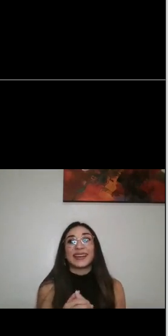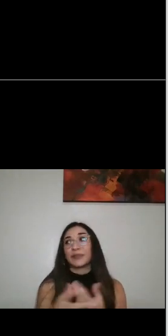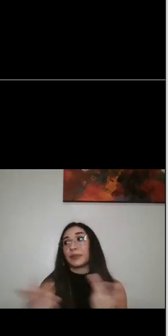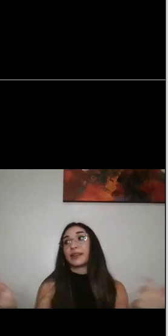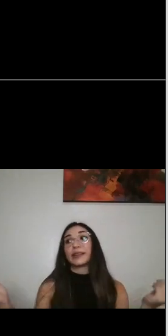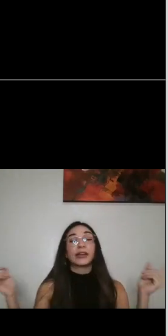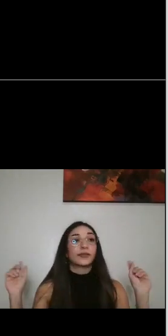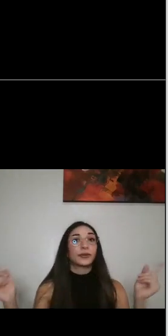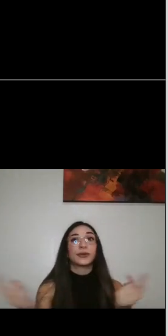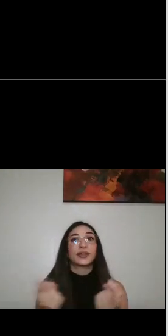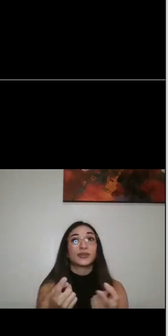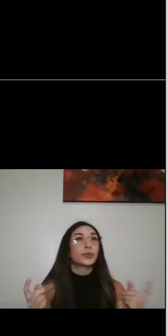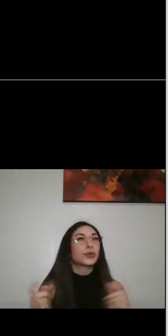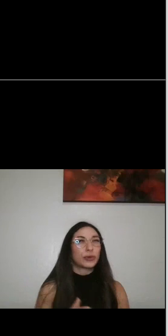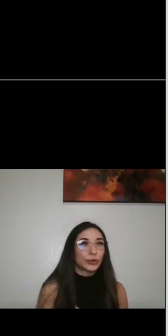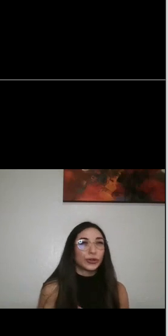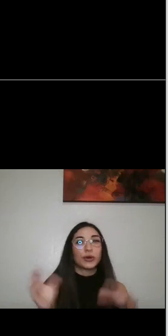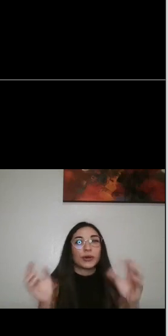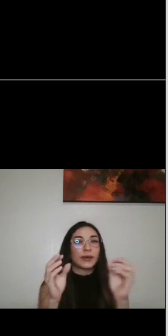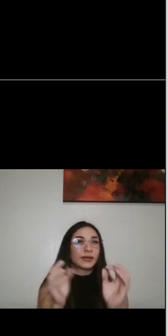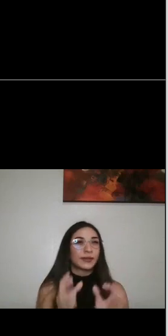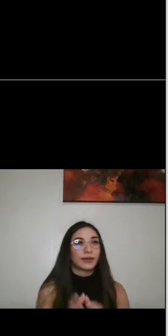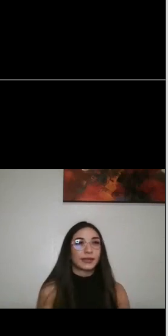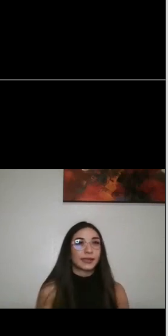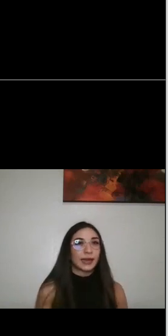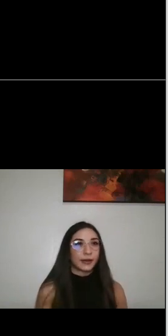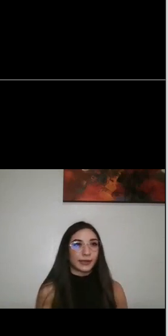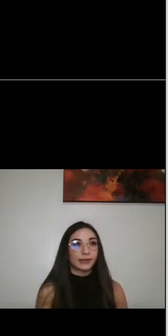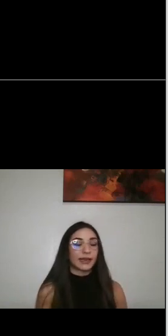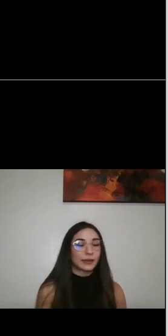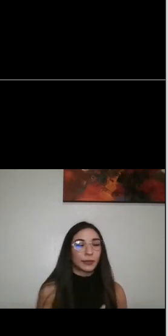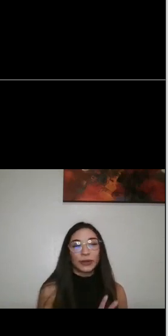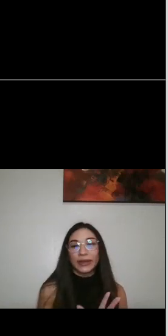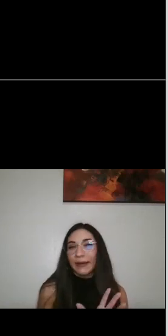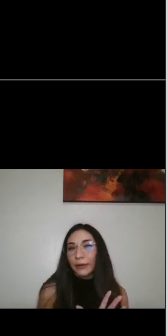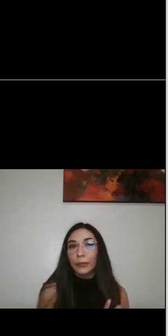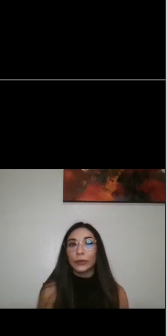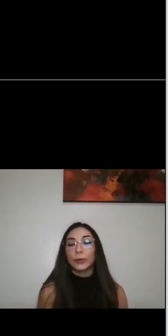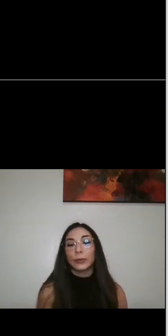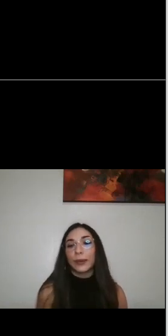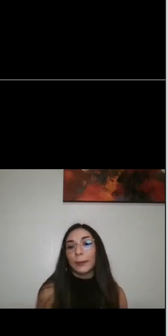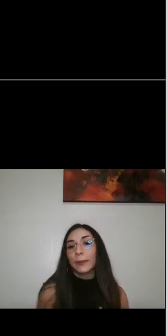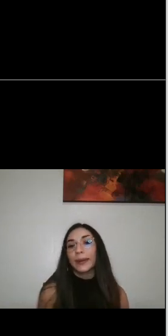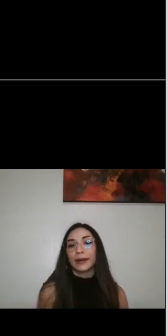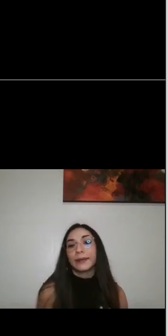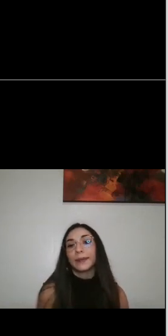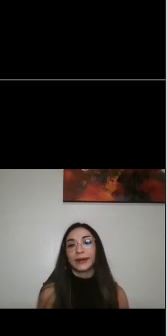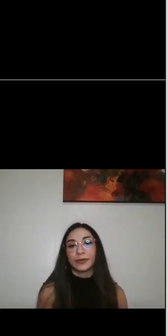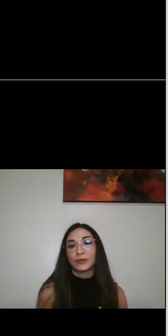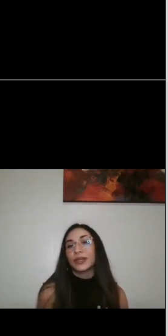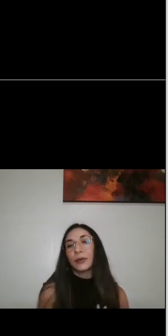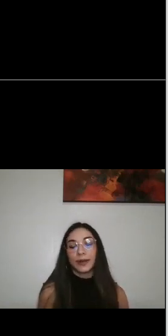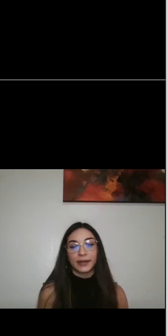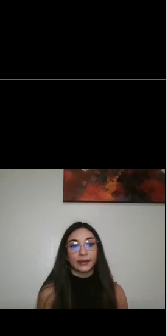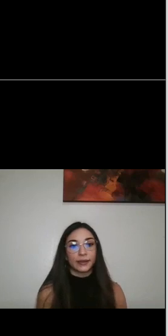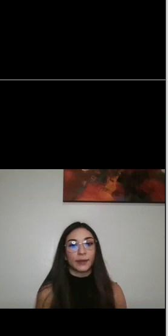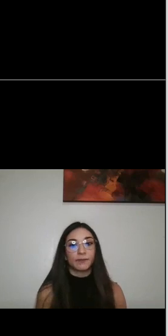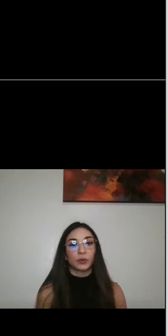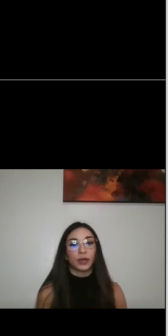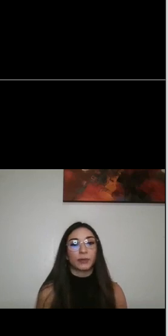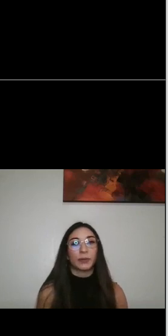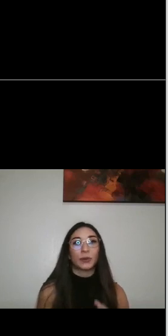el ambiente de fondo es un poco ruidoso o hay varios hablantes a la vez. Ahí podría haber un poco de problema para escuchar o para